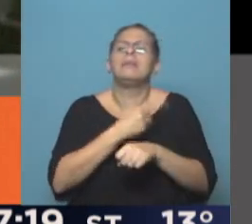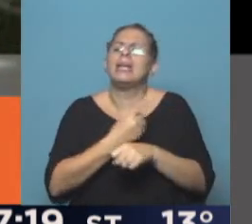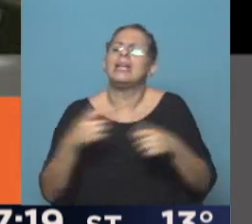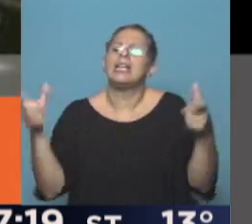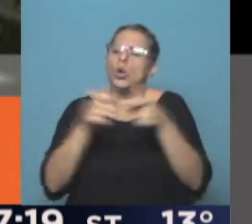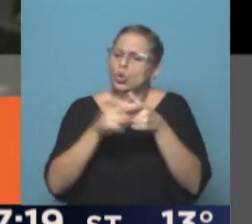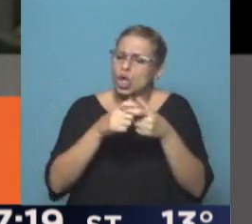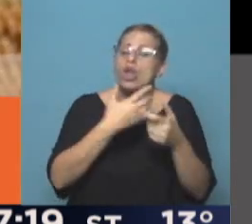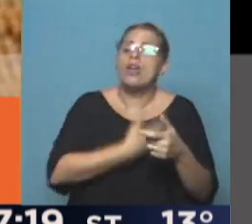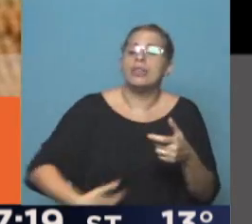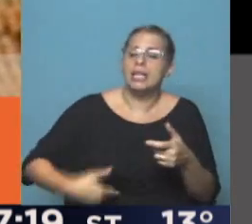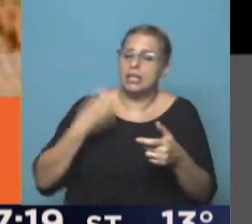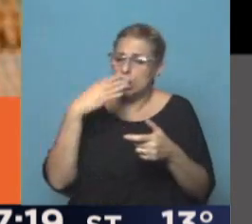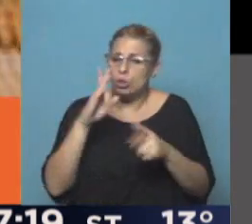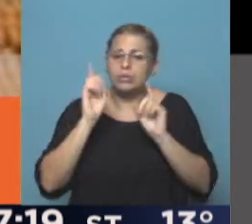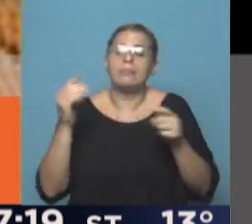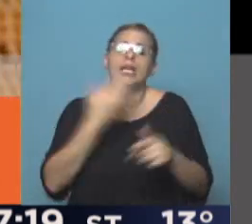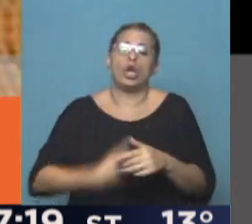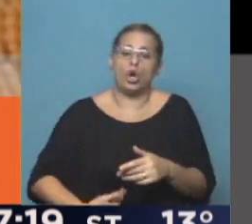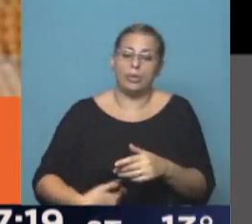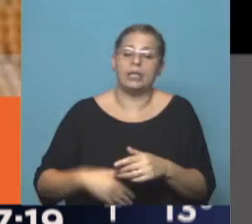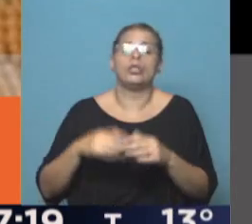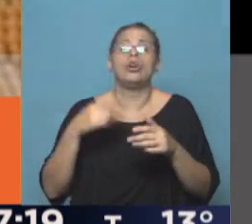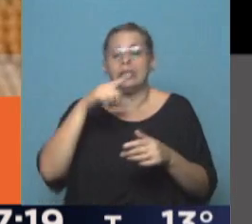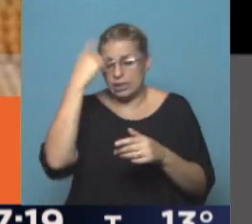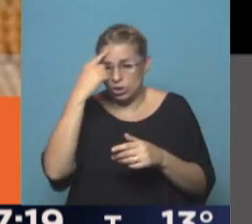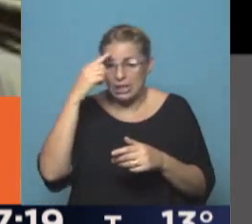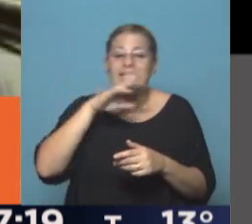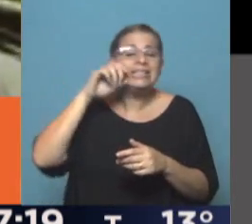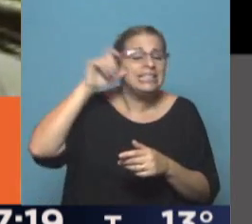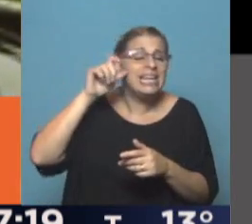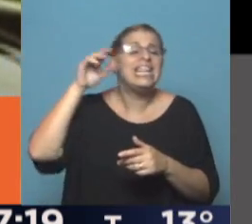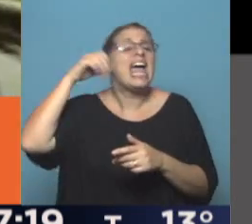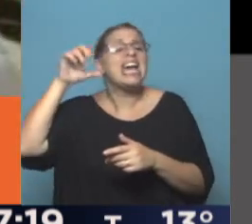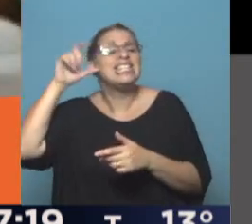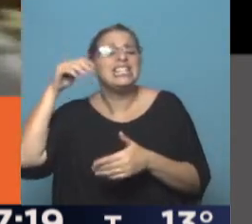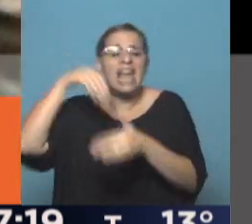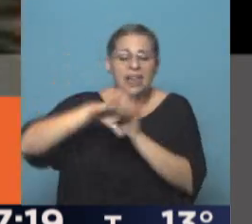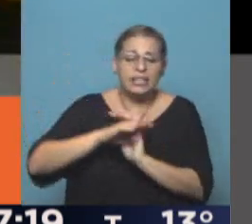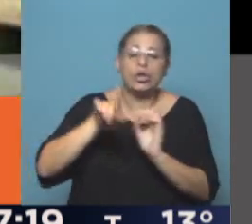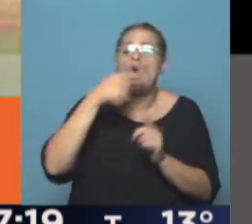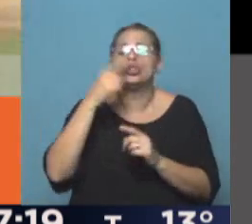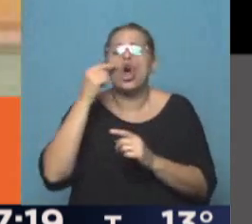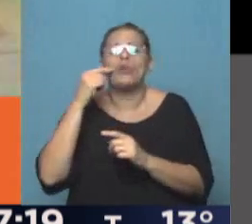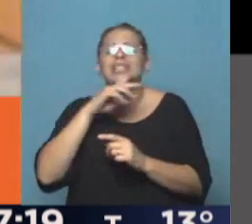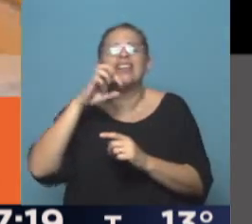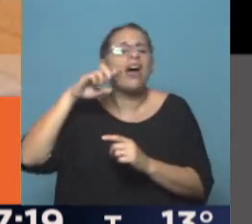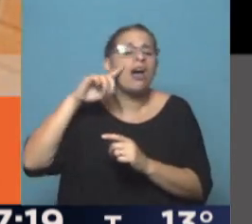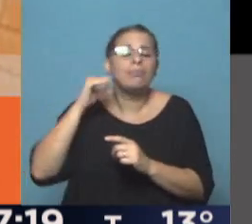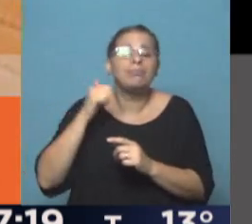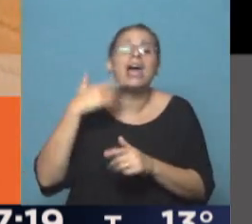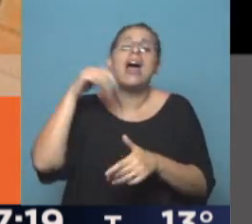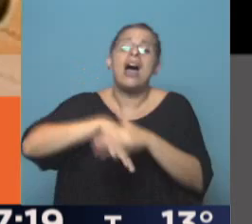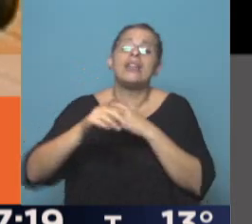nacional, entre ellos participarían Daniel Angelici, Marcelo Tinelli y Chiqui Tapia, hombre fuerte del ascenso en esta comisión